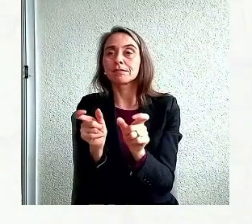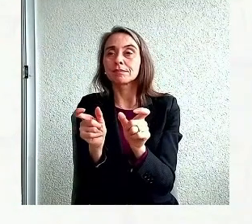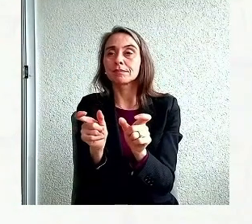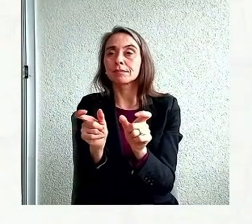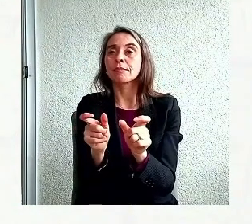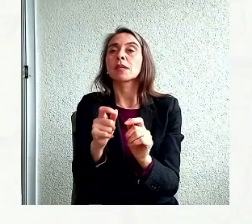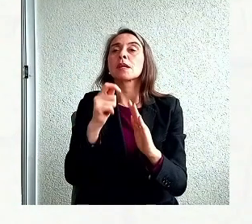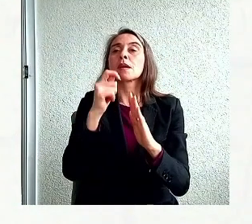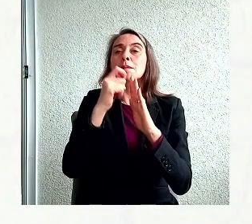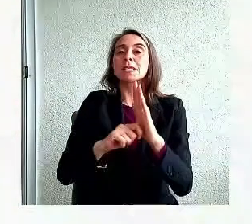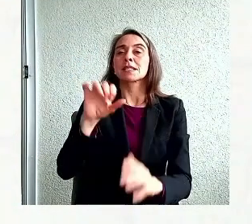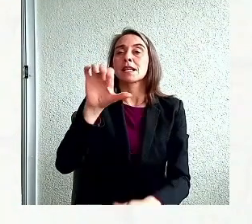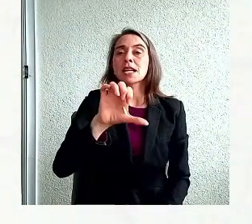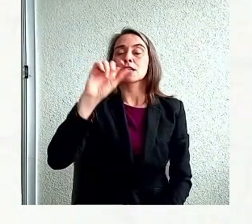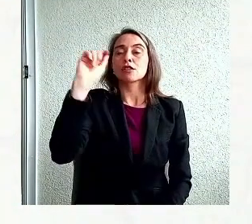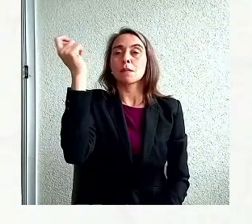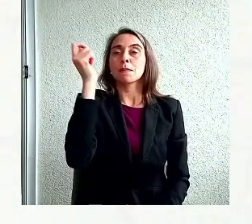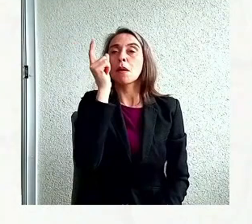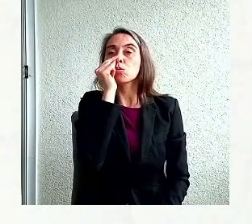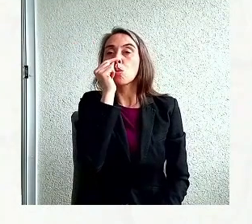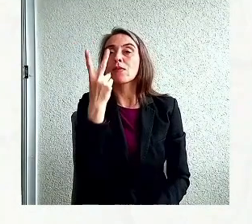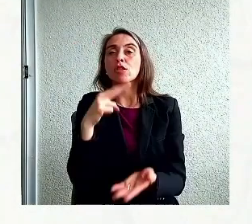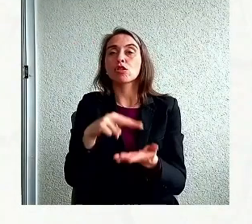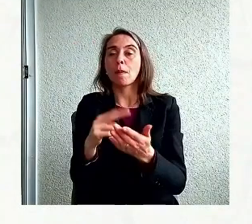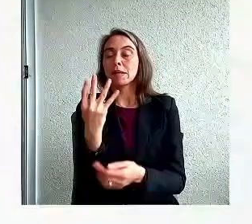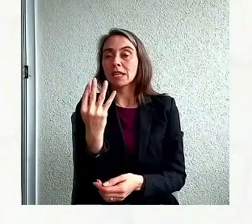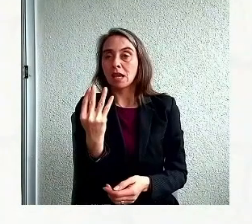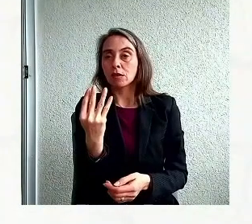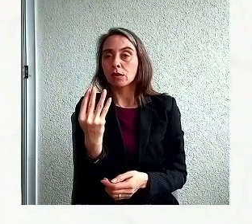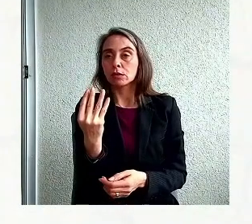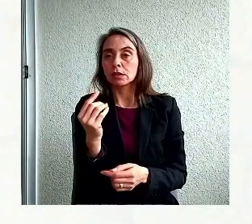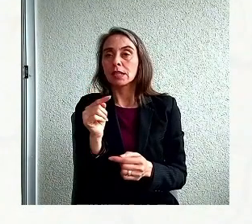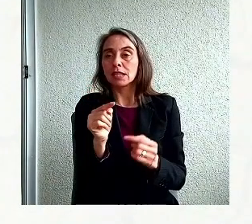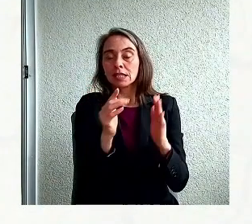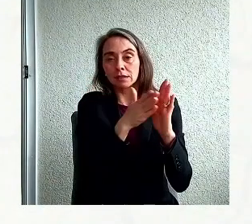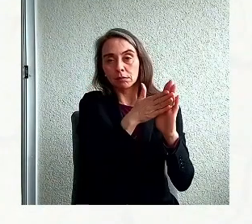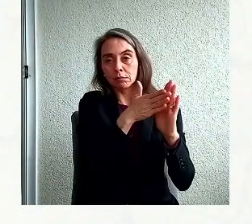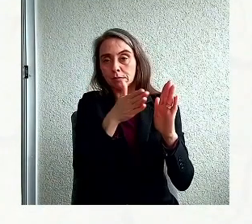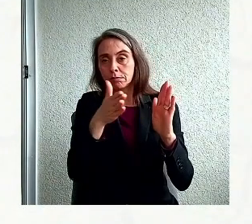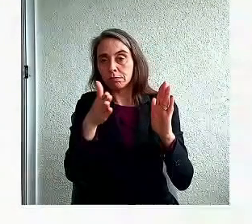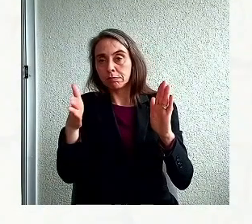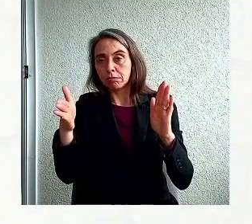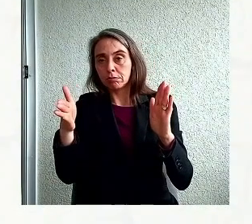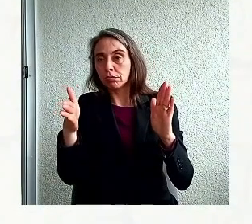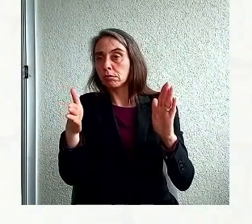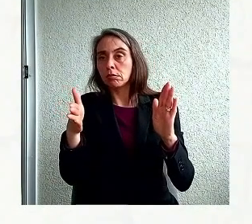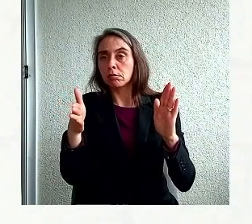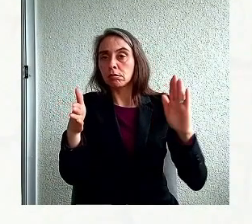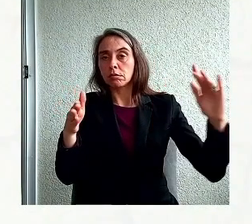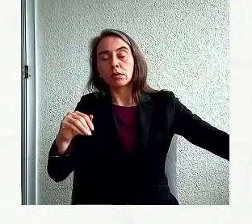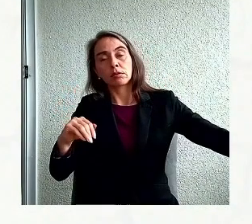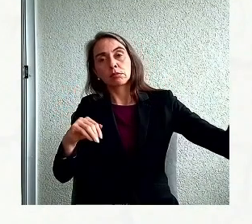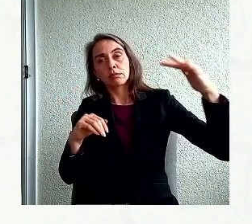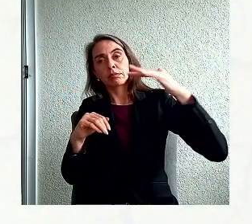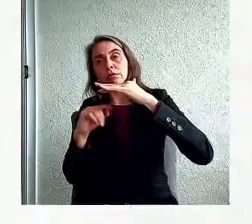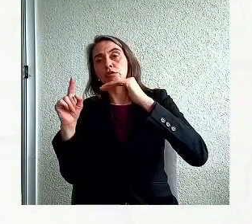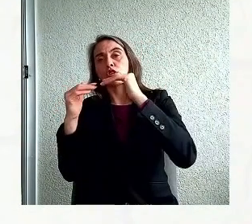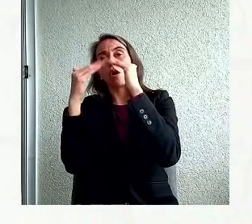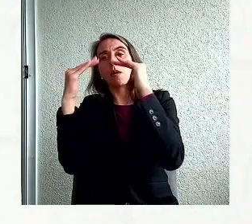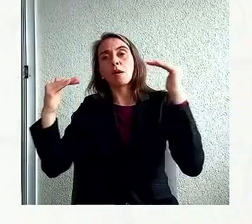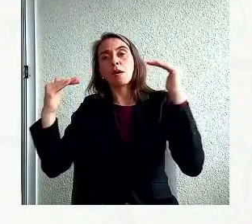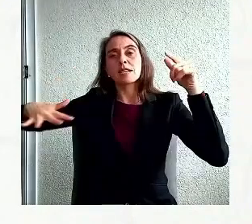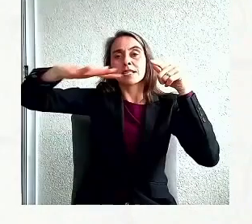al glaciar Bello o al glaciar Olivares Alfa, lo cual nos permite descartar entonces la evidencia, digamos, respecto de la